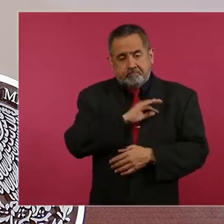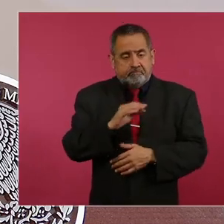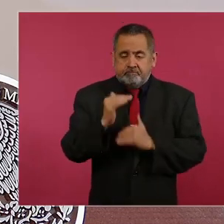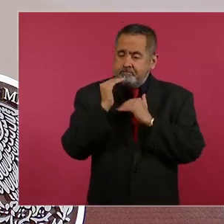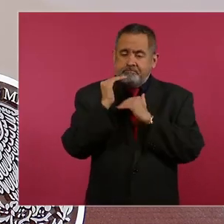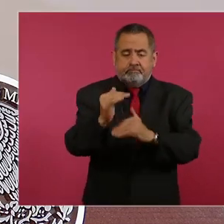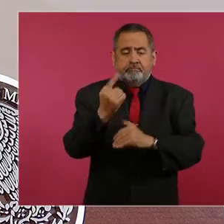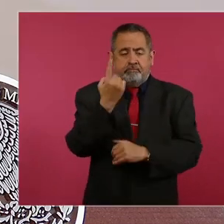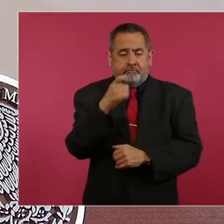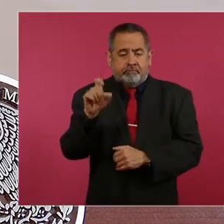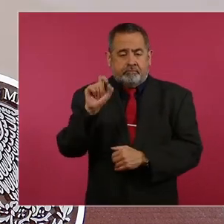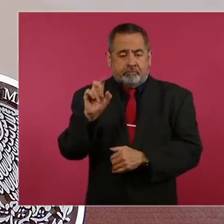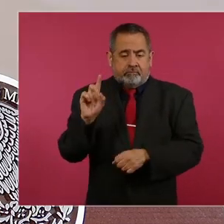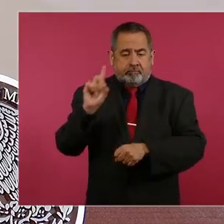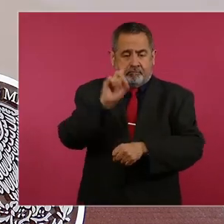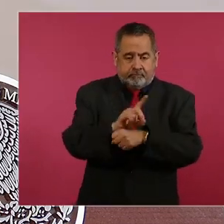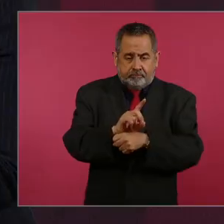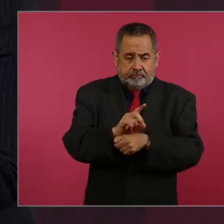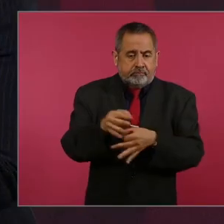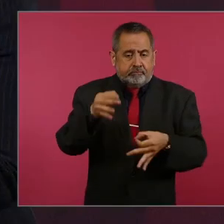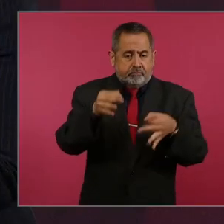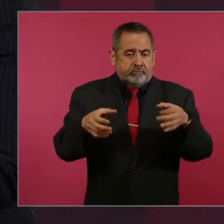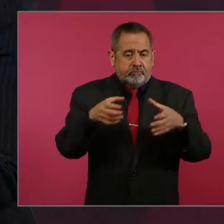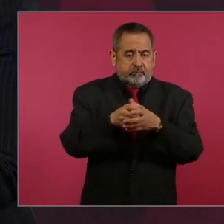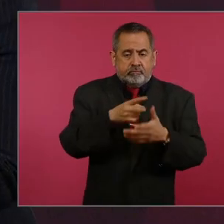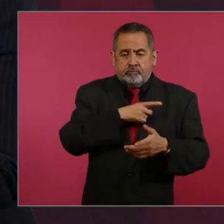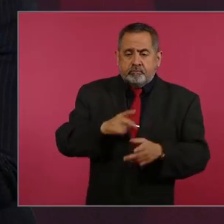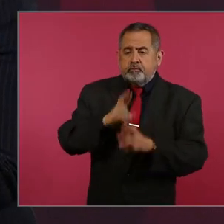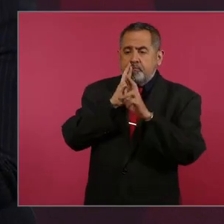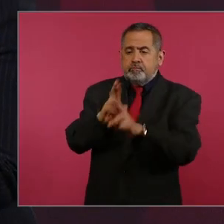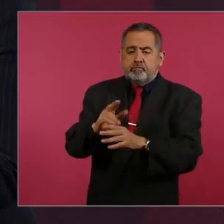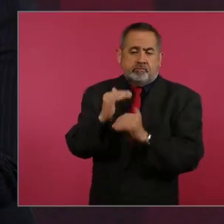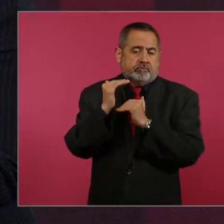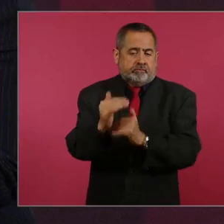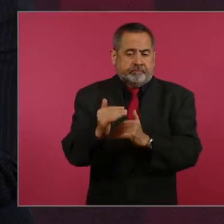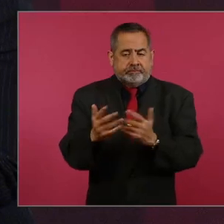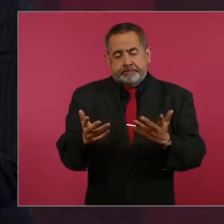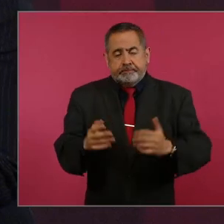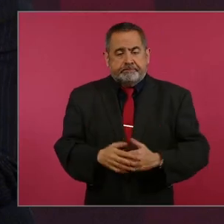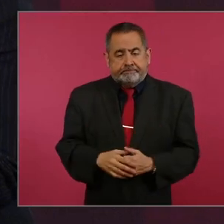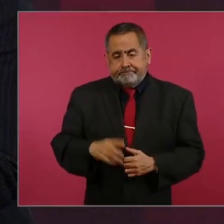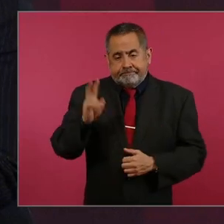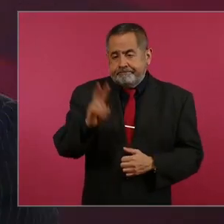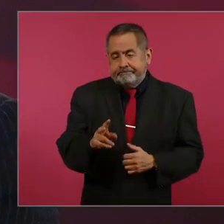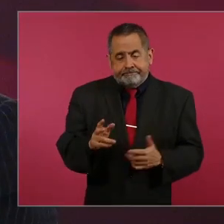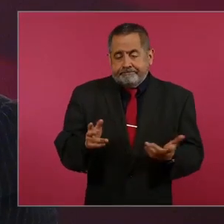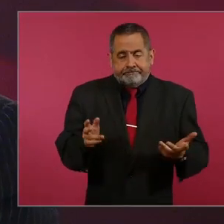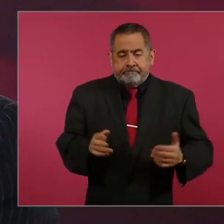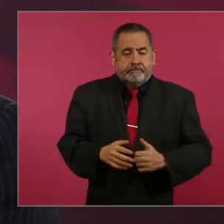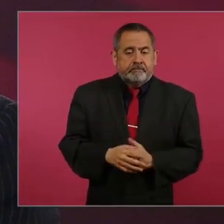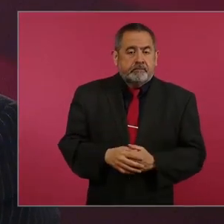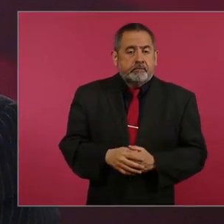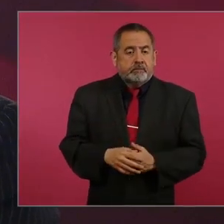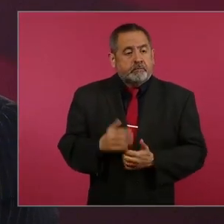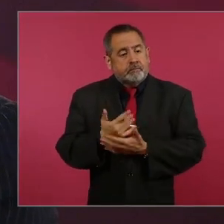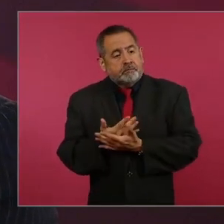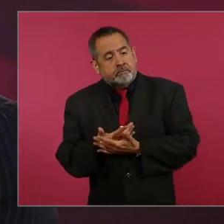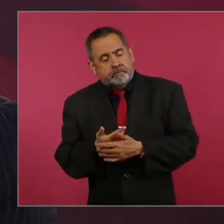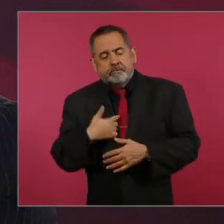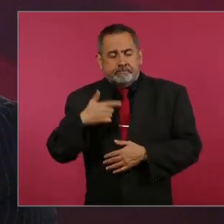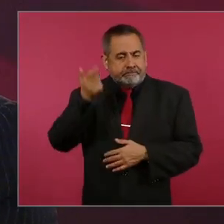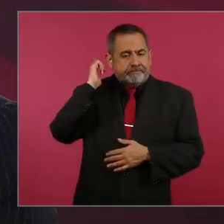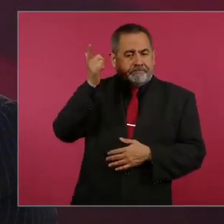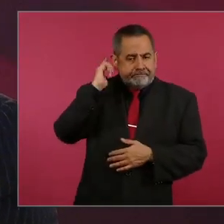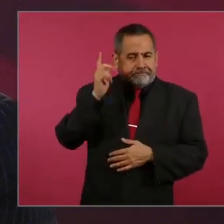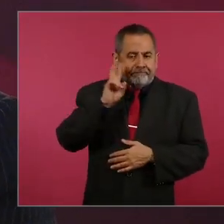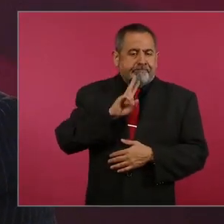120 días que tienen los tribunales colegiados para emitir resoluciones. La verdad es que estamos bastante esperanzados a que